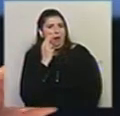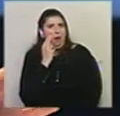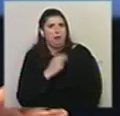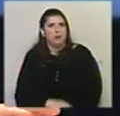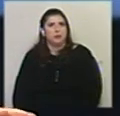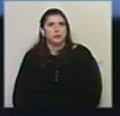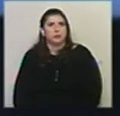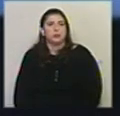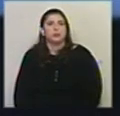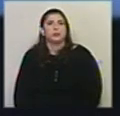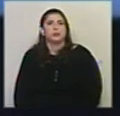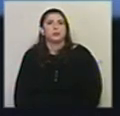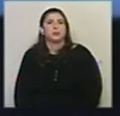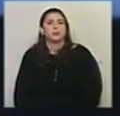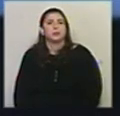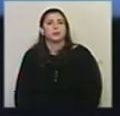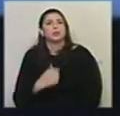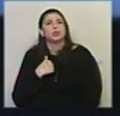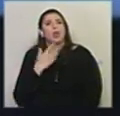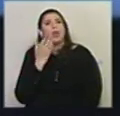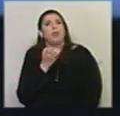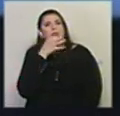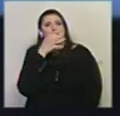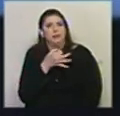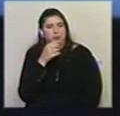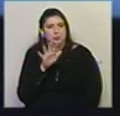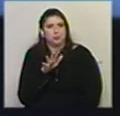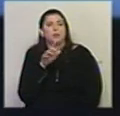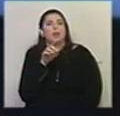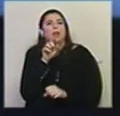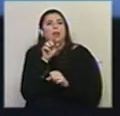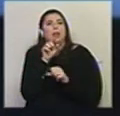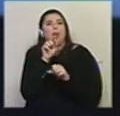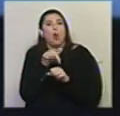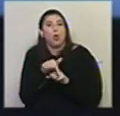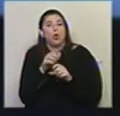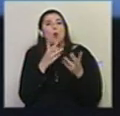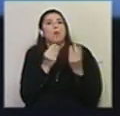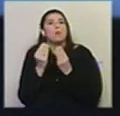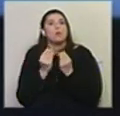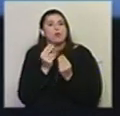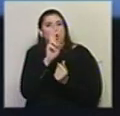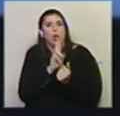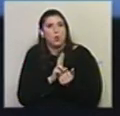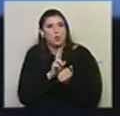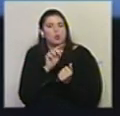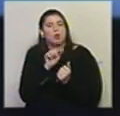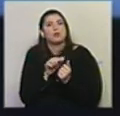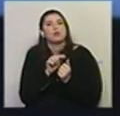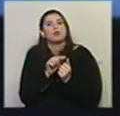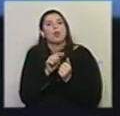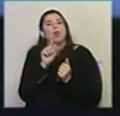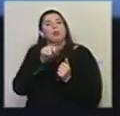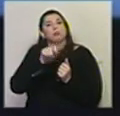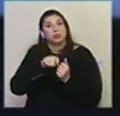Yo quería hacer una precisión en ese sentido. Hoy por hoy nosotros estamos haciendo muchos recursos de amparo por cuestiones que no son de alto precio. Y